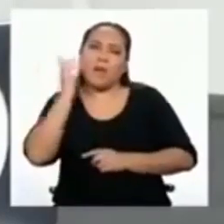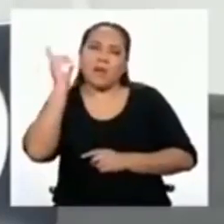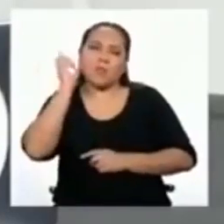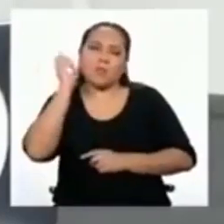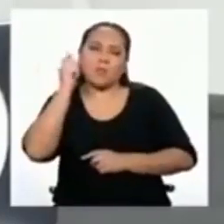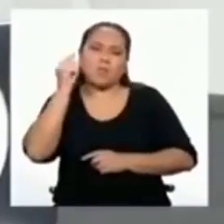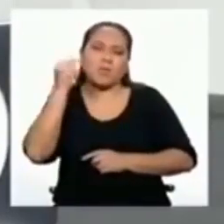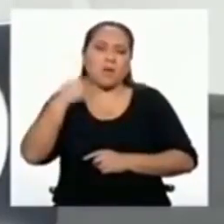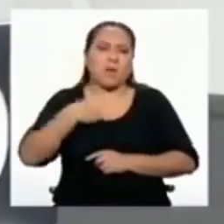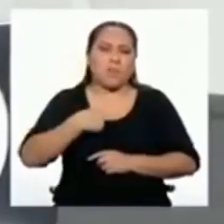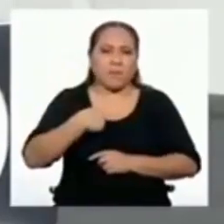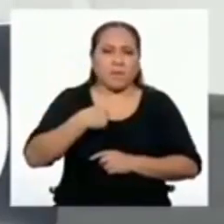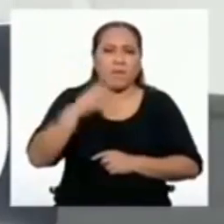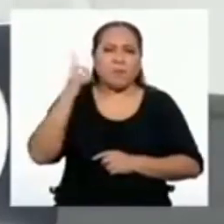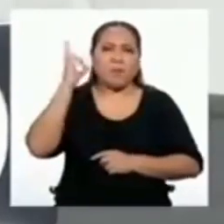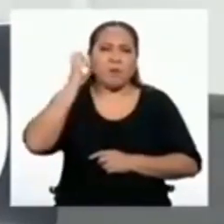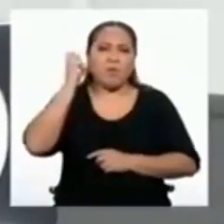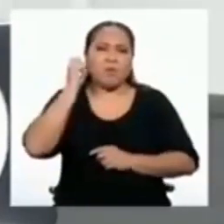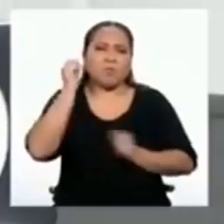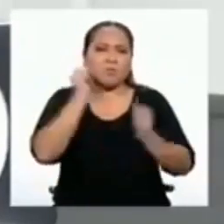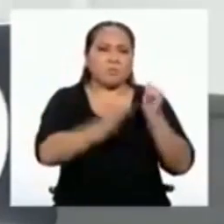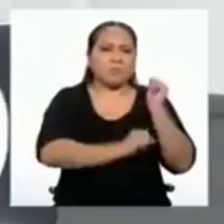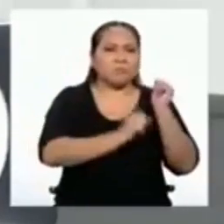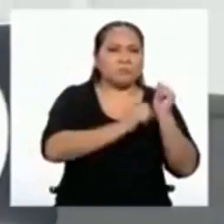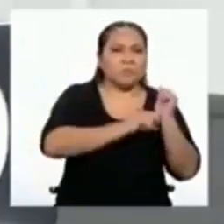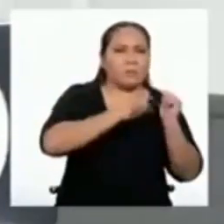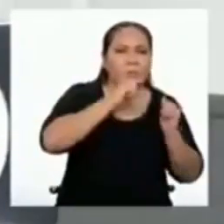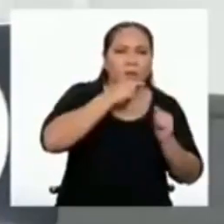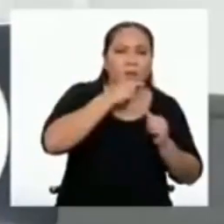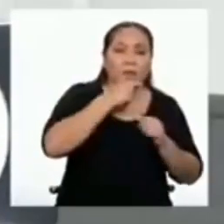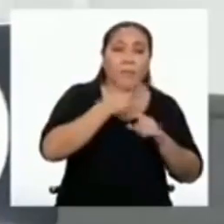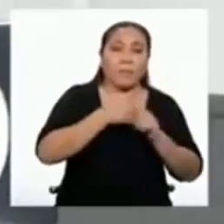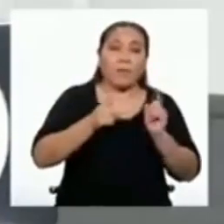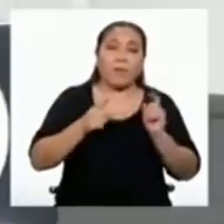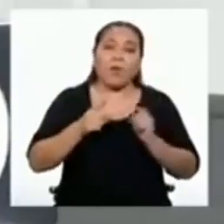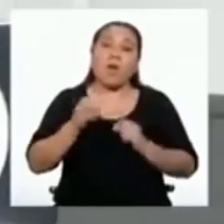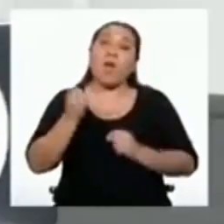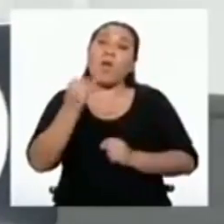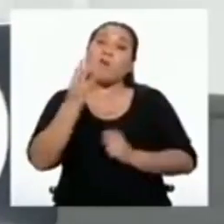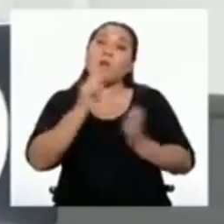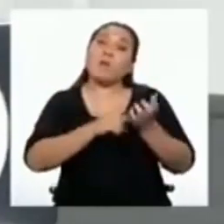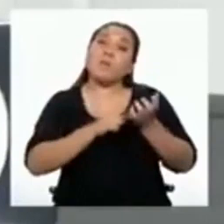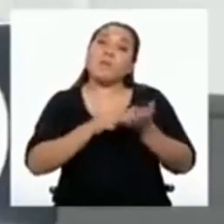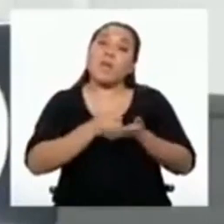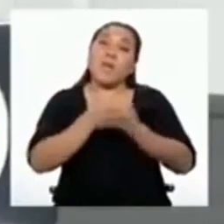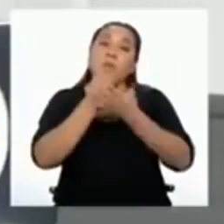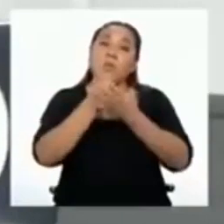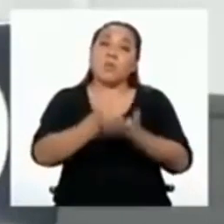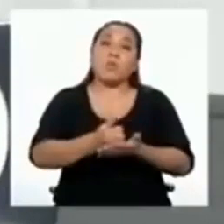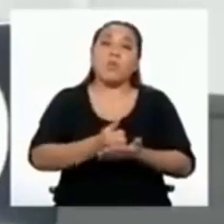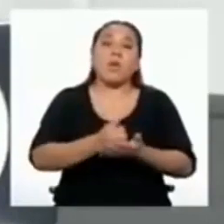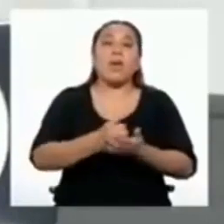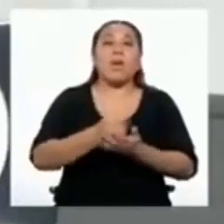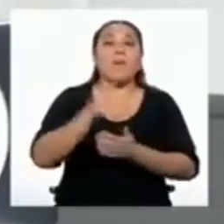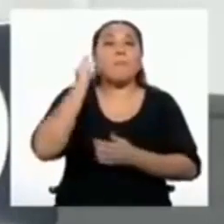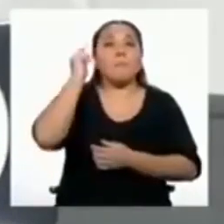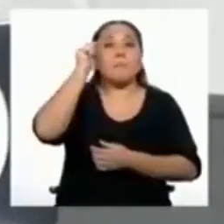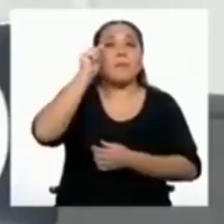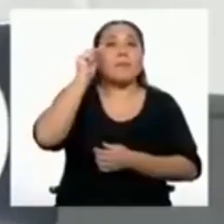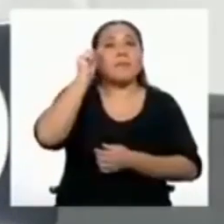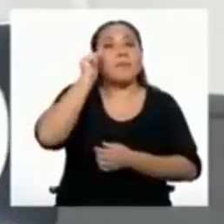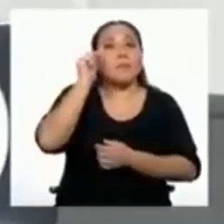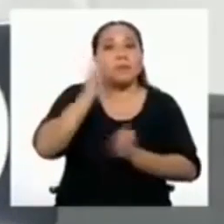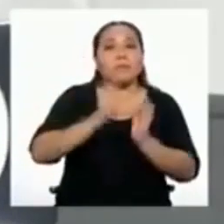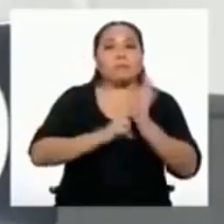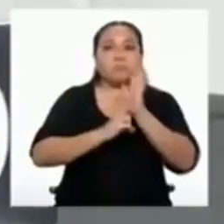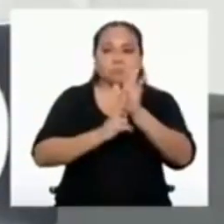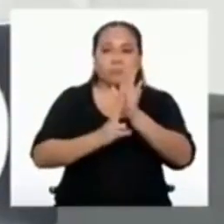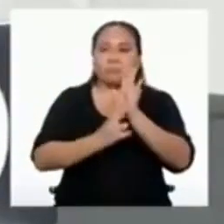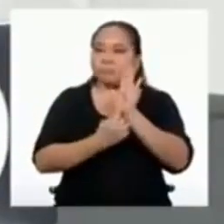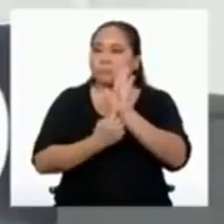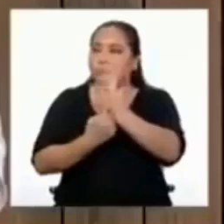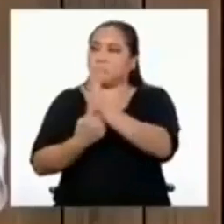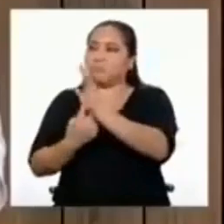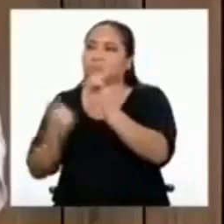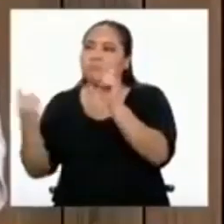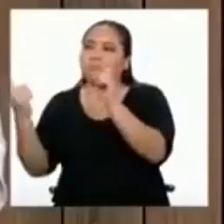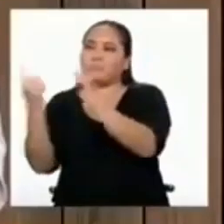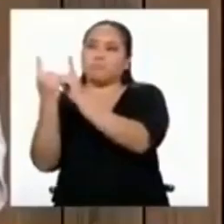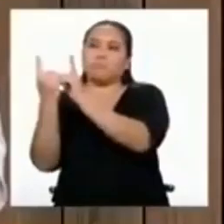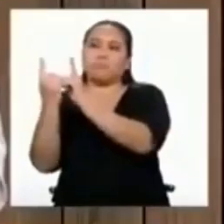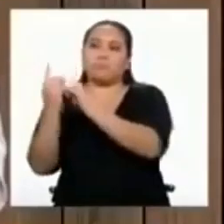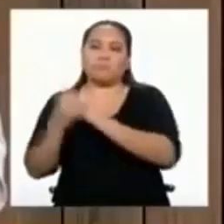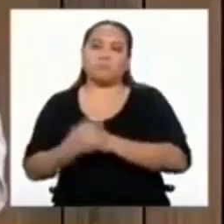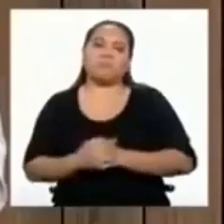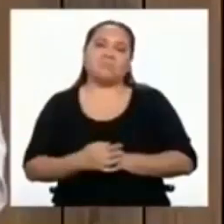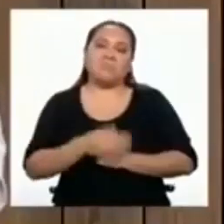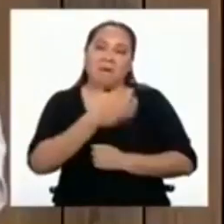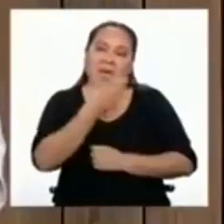escucha a mí y a mi hermanita también. Pero a veces nos ayuda a que mi tío nos represente. Es verdad, pero bueno, sigamos.